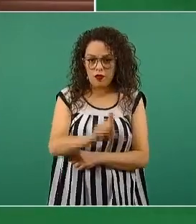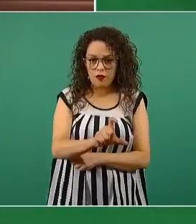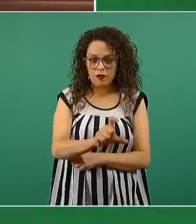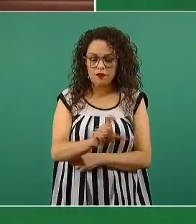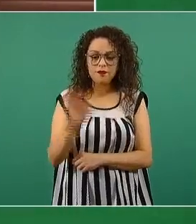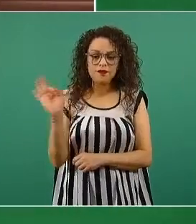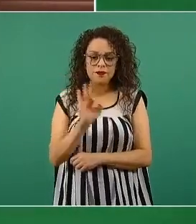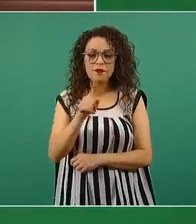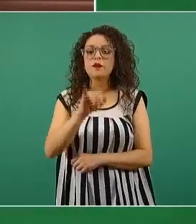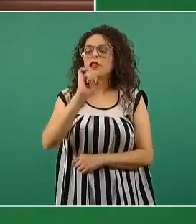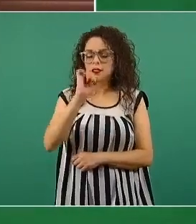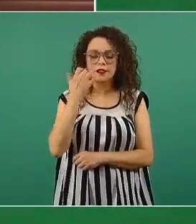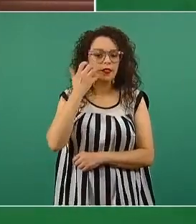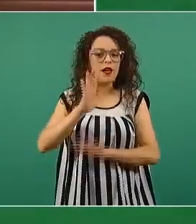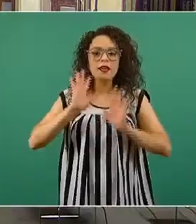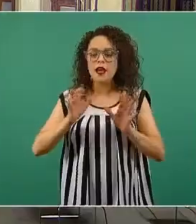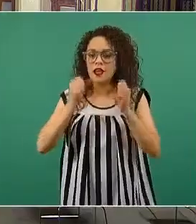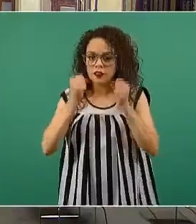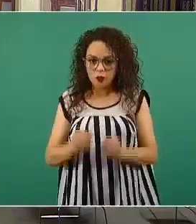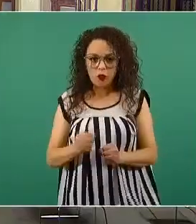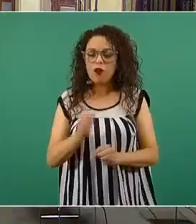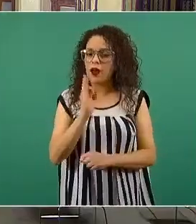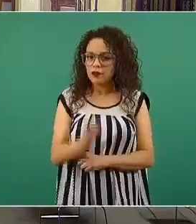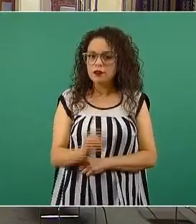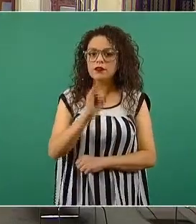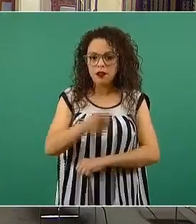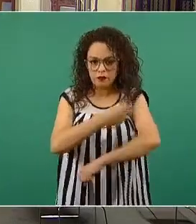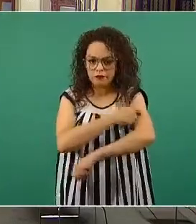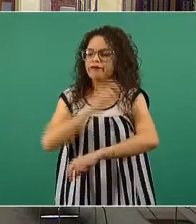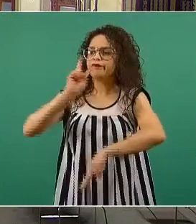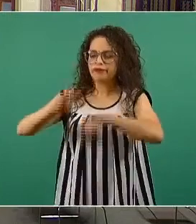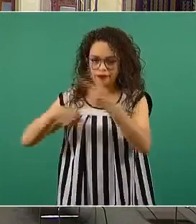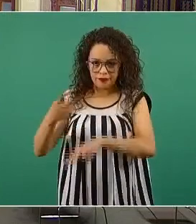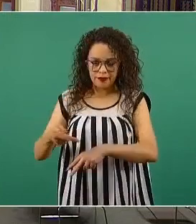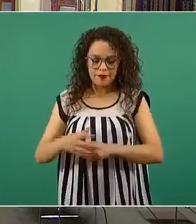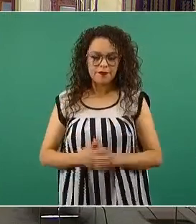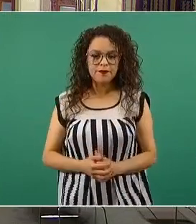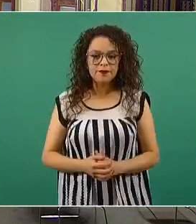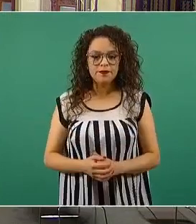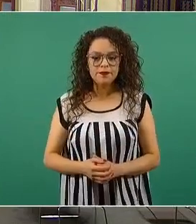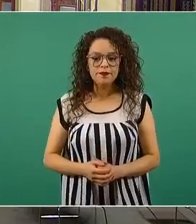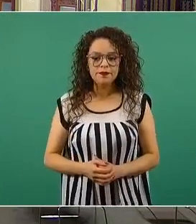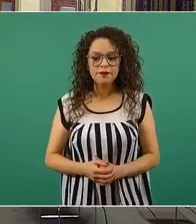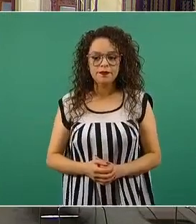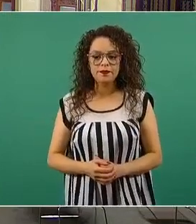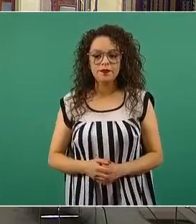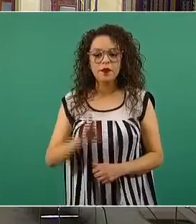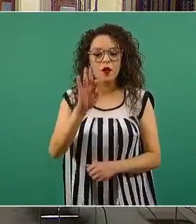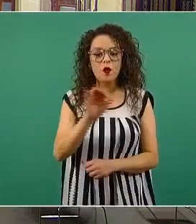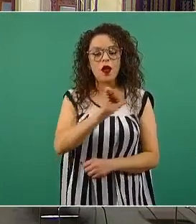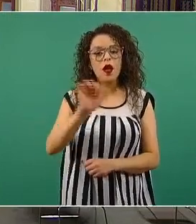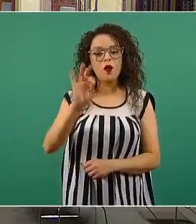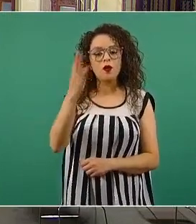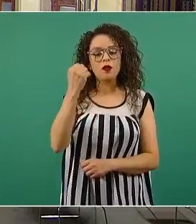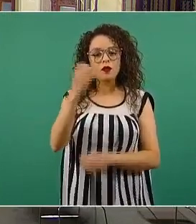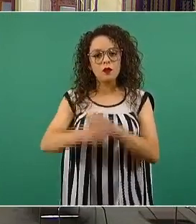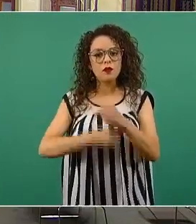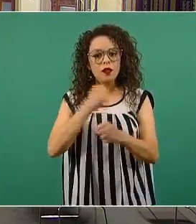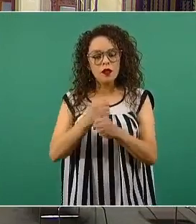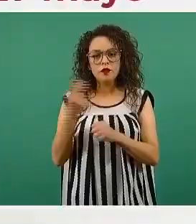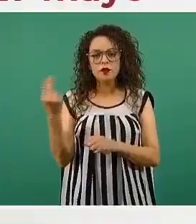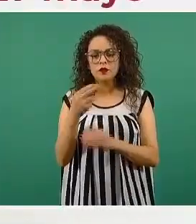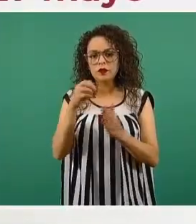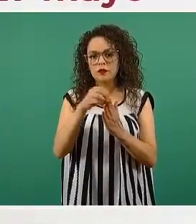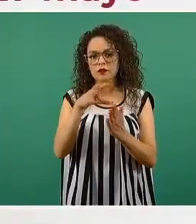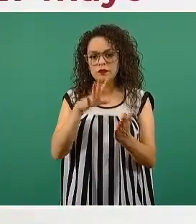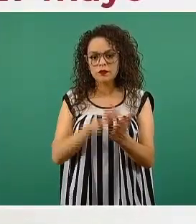convencidos de aplicársela. La siguiente, por favor. Entonces, la invitación a la población de 40 a 49 años a registrarse